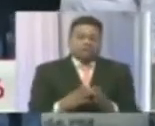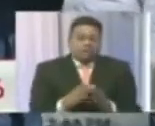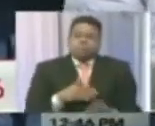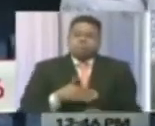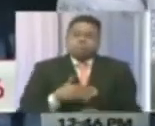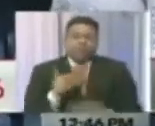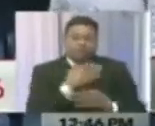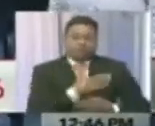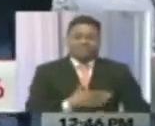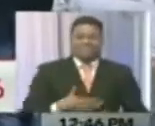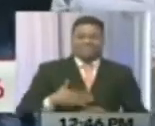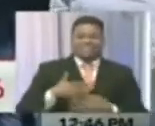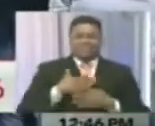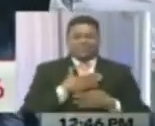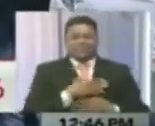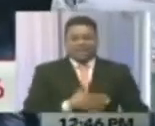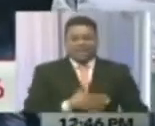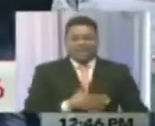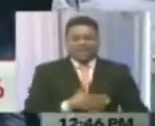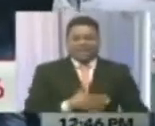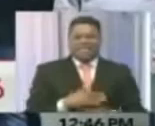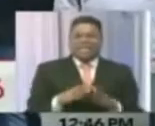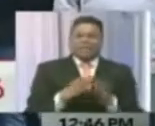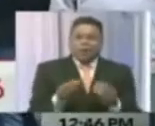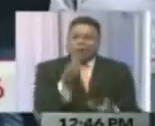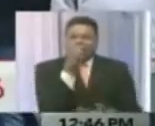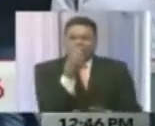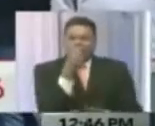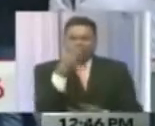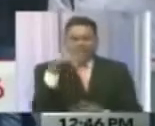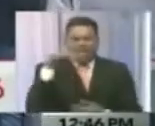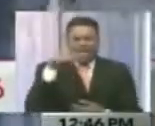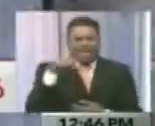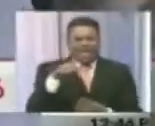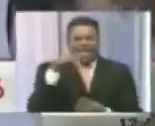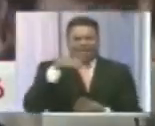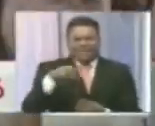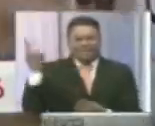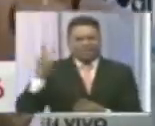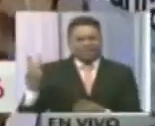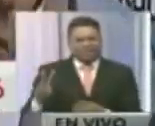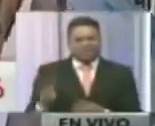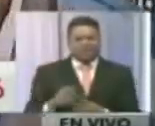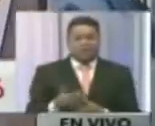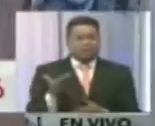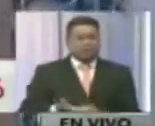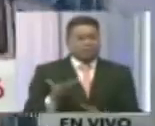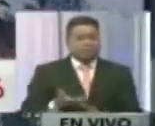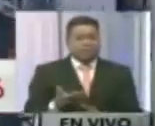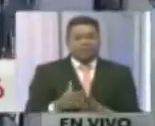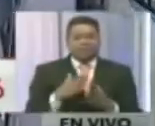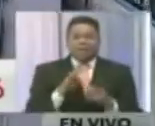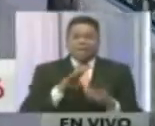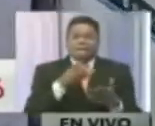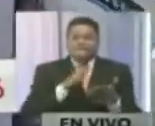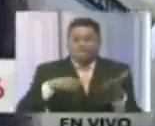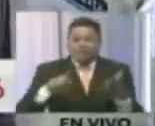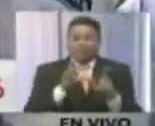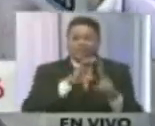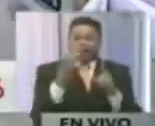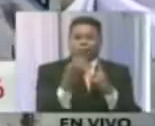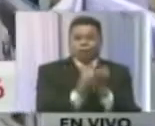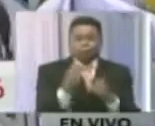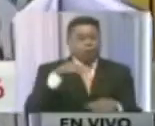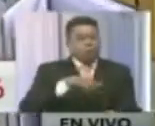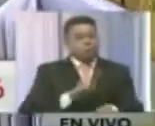ustedes disfrutar también de la gastronomía que ofrece nuestro país, que hace parte de nuestra cultura. Creo que estamos en